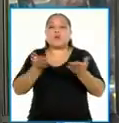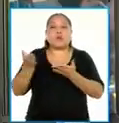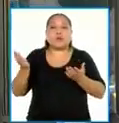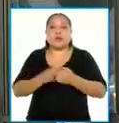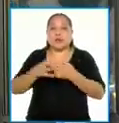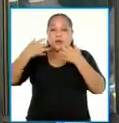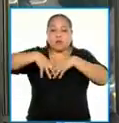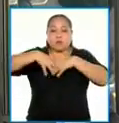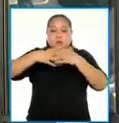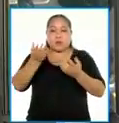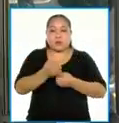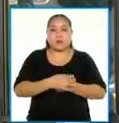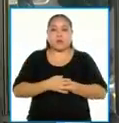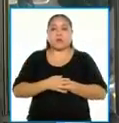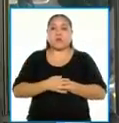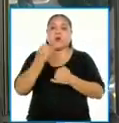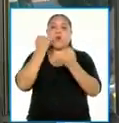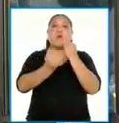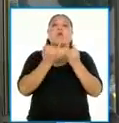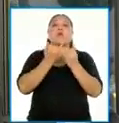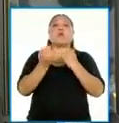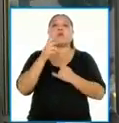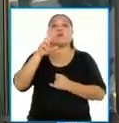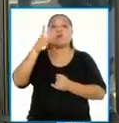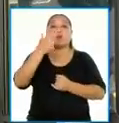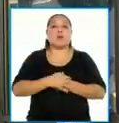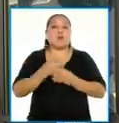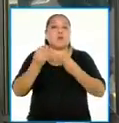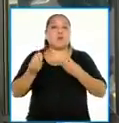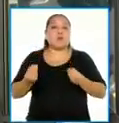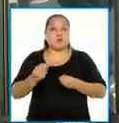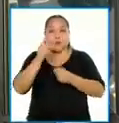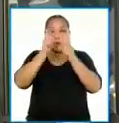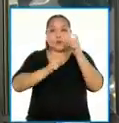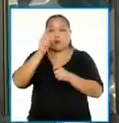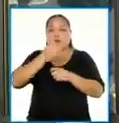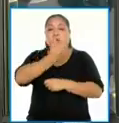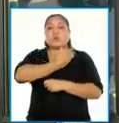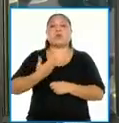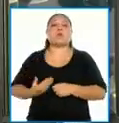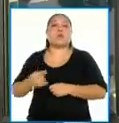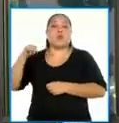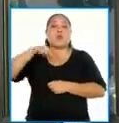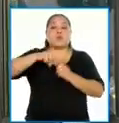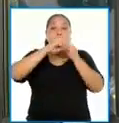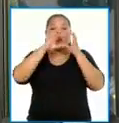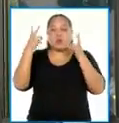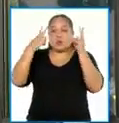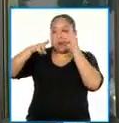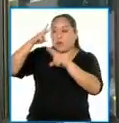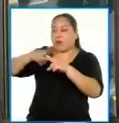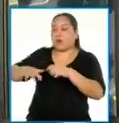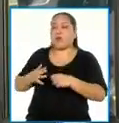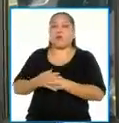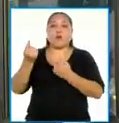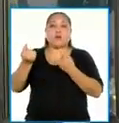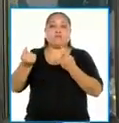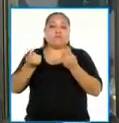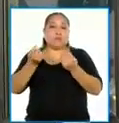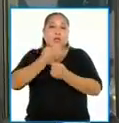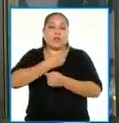si los hospitales van a tener plantas? Y por último, una tercera, bueno, muchos candidatos presidenciales estos días están pidiendo al gobierno que sea transparente y que